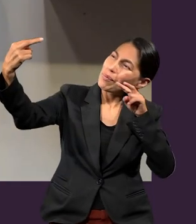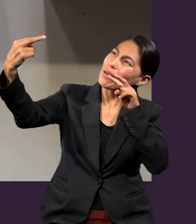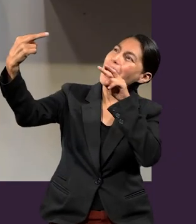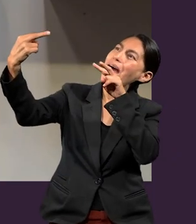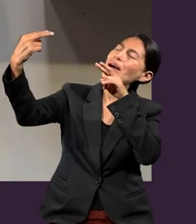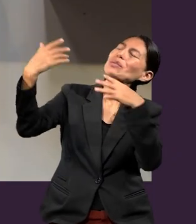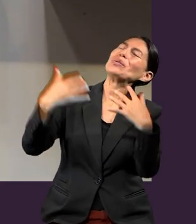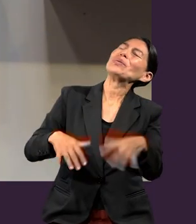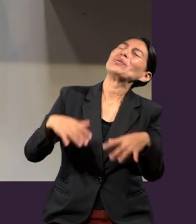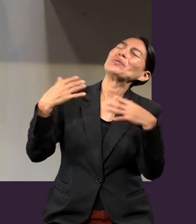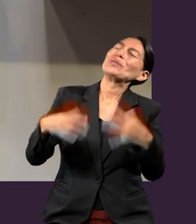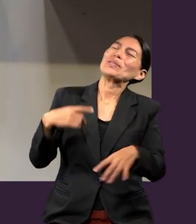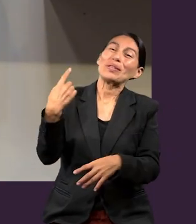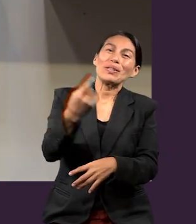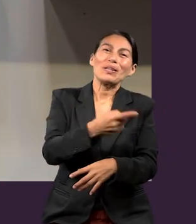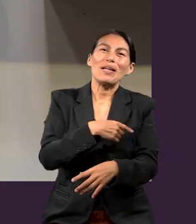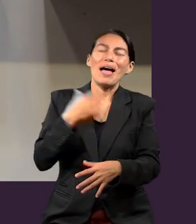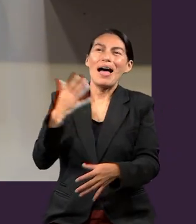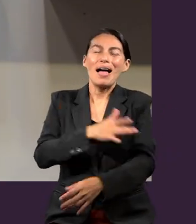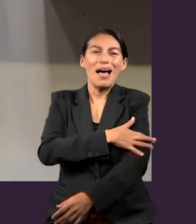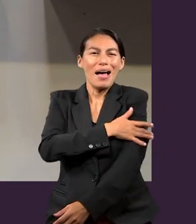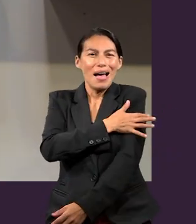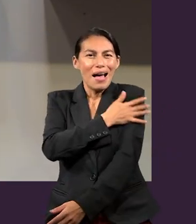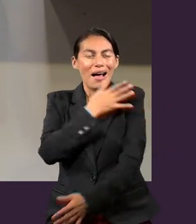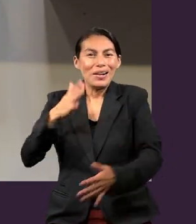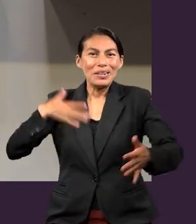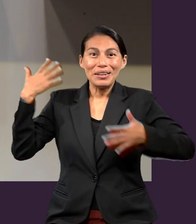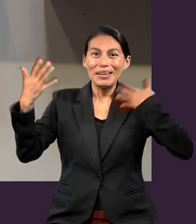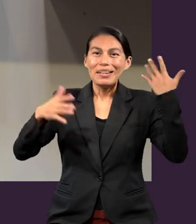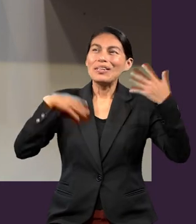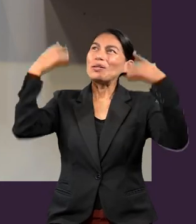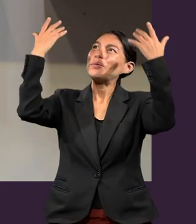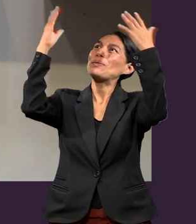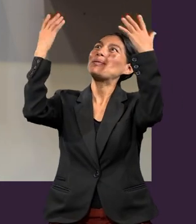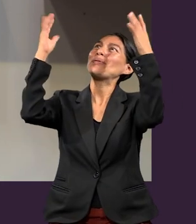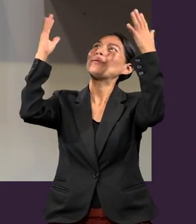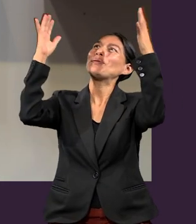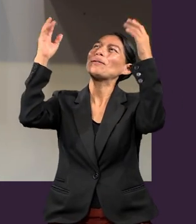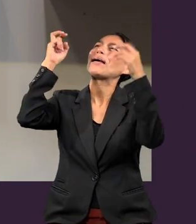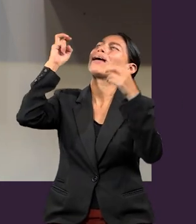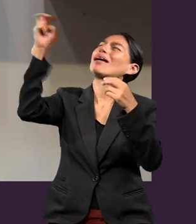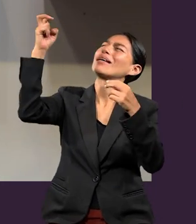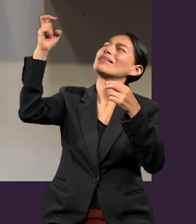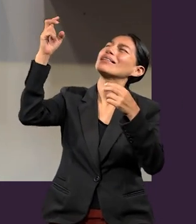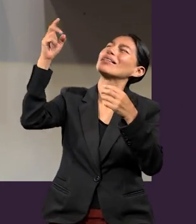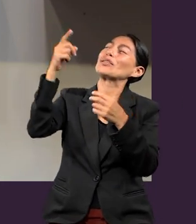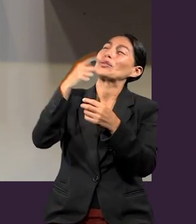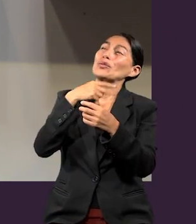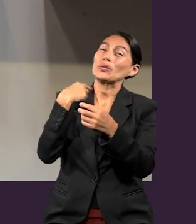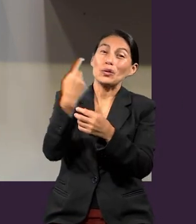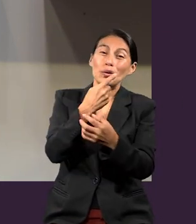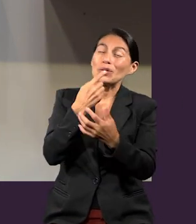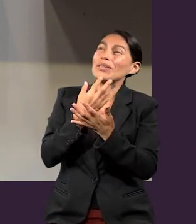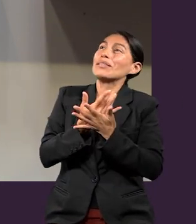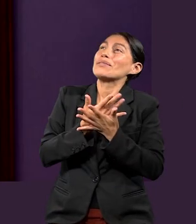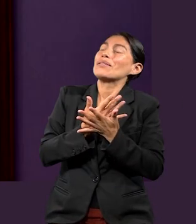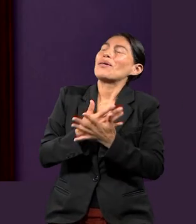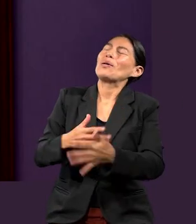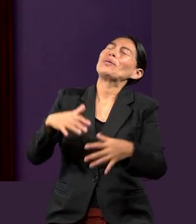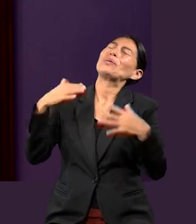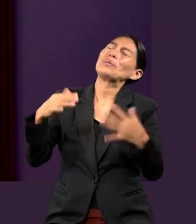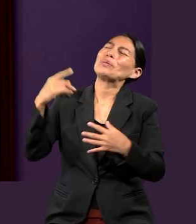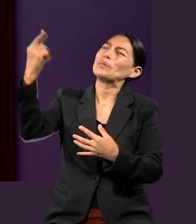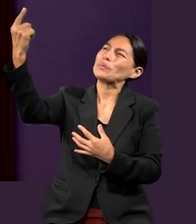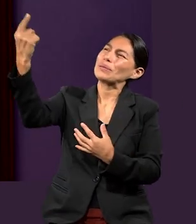vamos a levantar nuestros brazos con alegría, con gozo, porque ahora ese Salvador que hemos esperado,